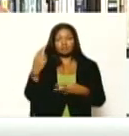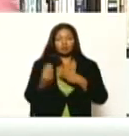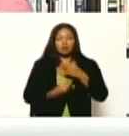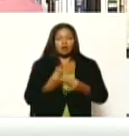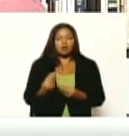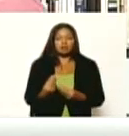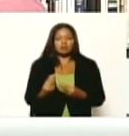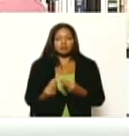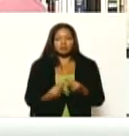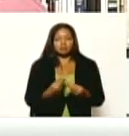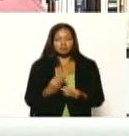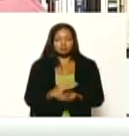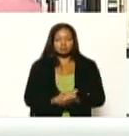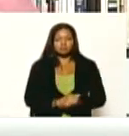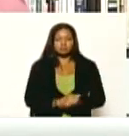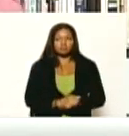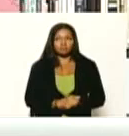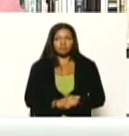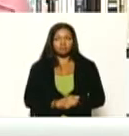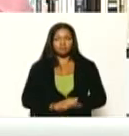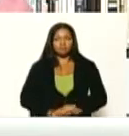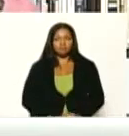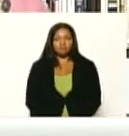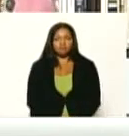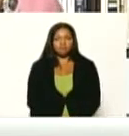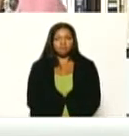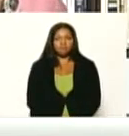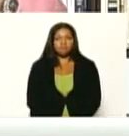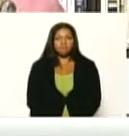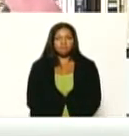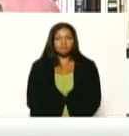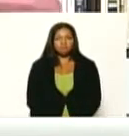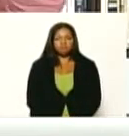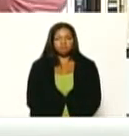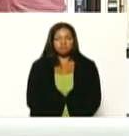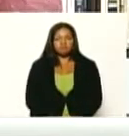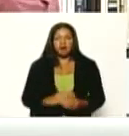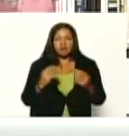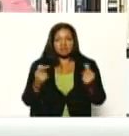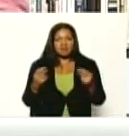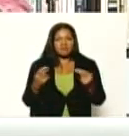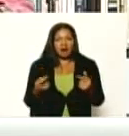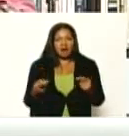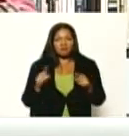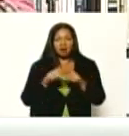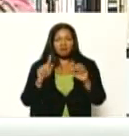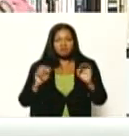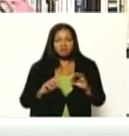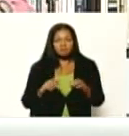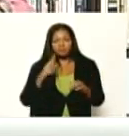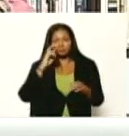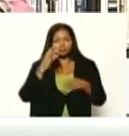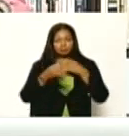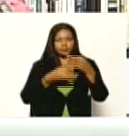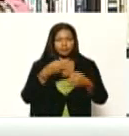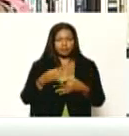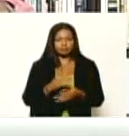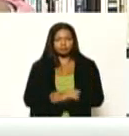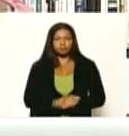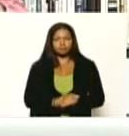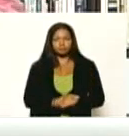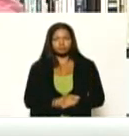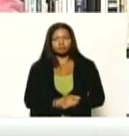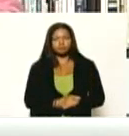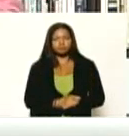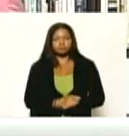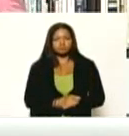se ha atrevido a activar, a florecer. Ya vamos a hablar, ya vamos a hablar.